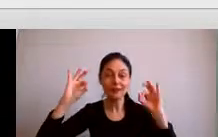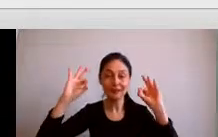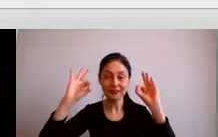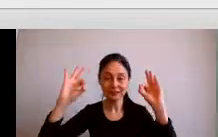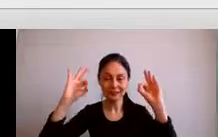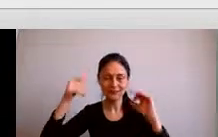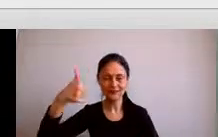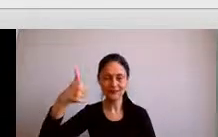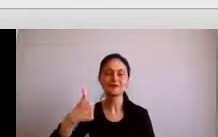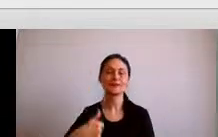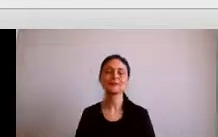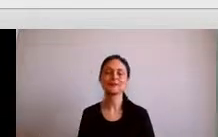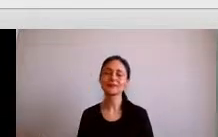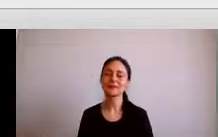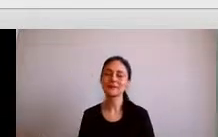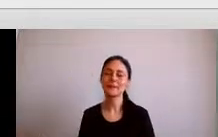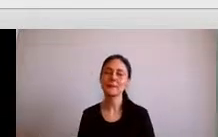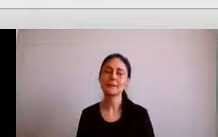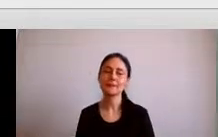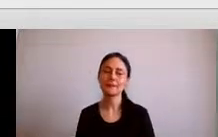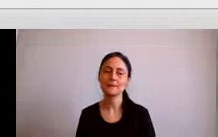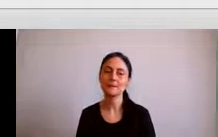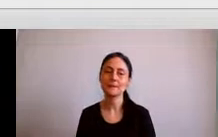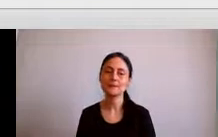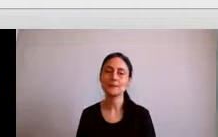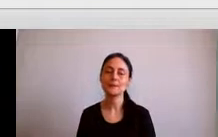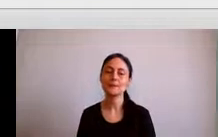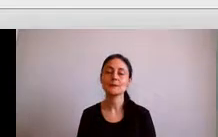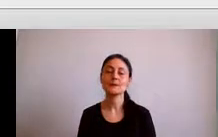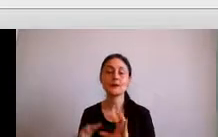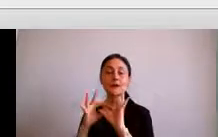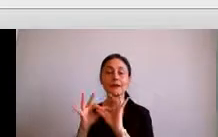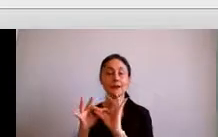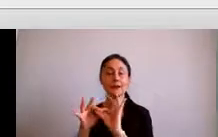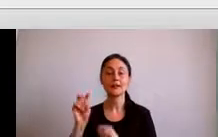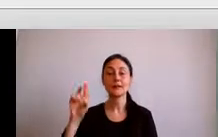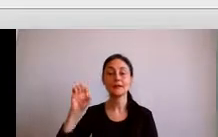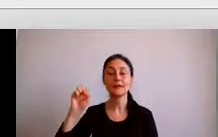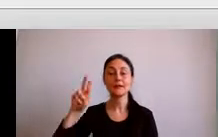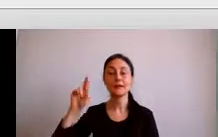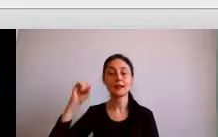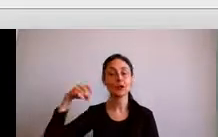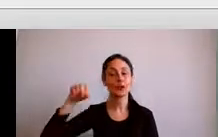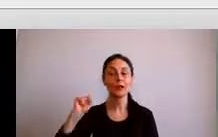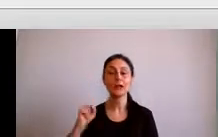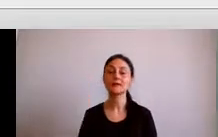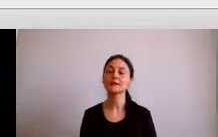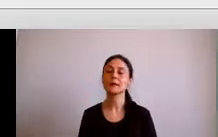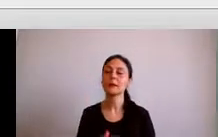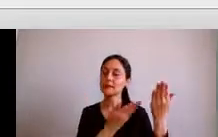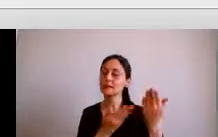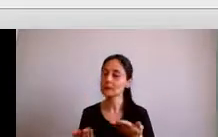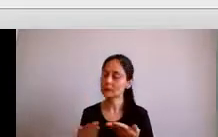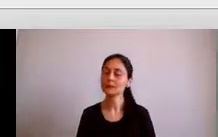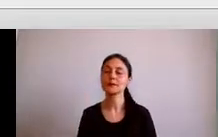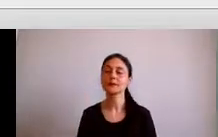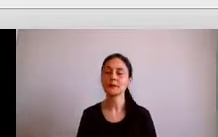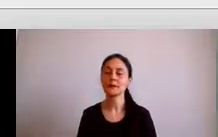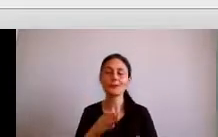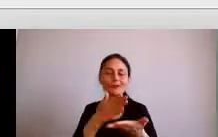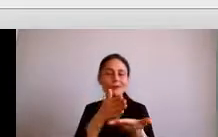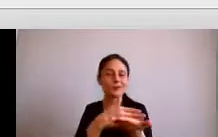¿Sí? Ya. Ya. Bueno, gracias Verónica, gracias a Marcelo por la preparación